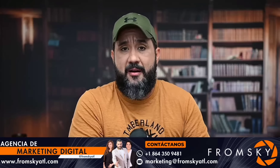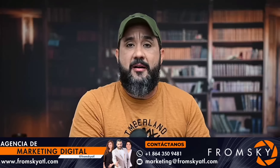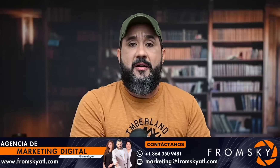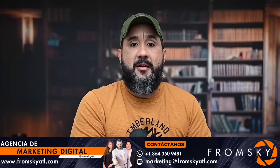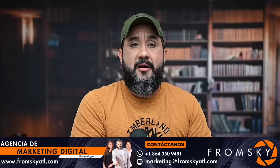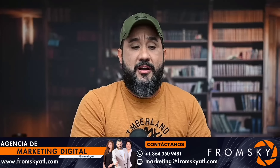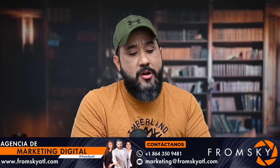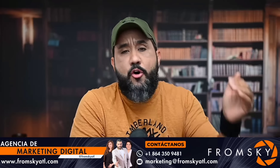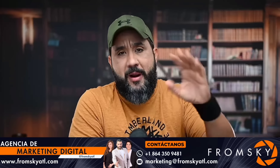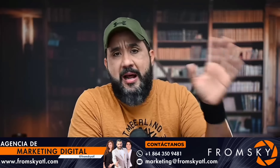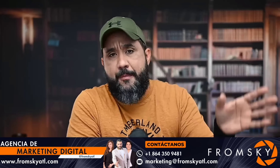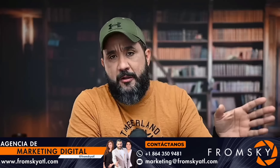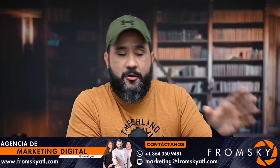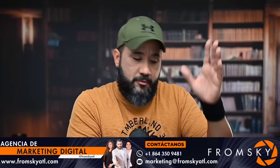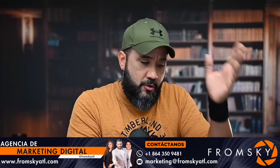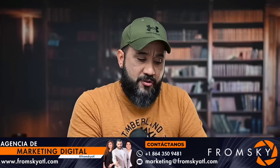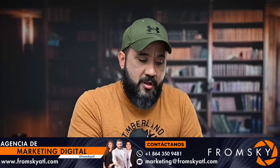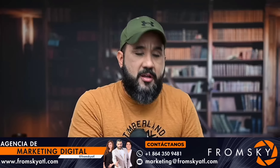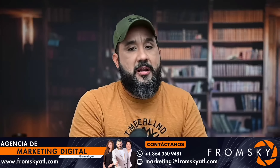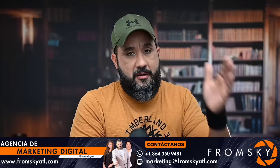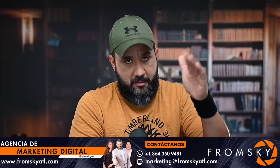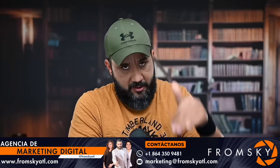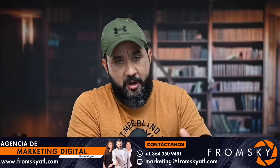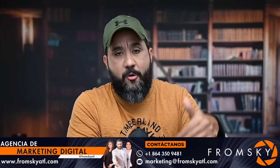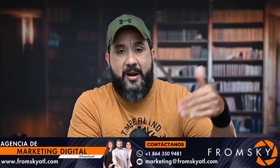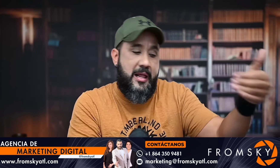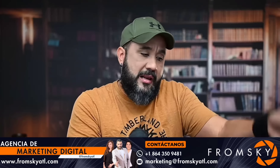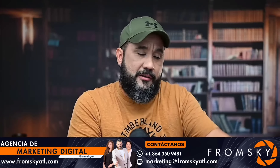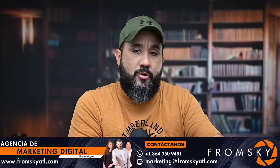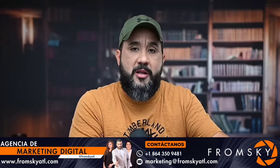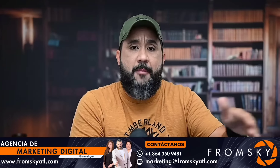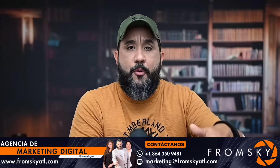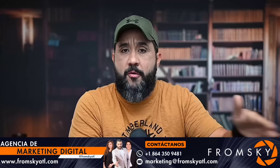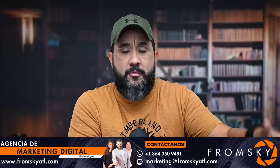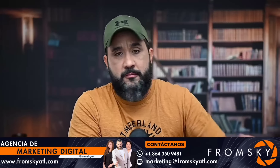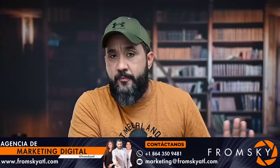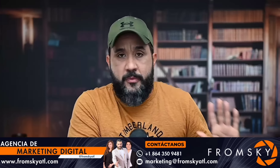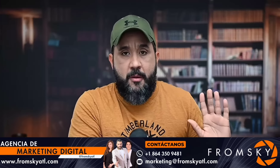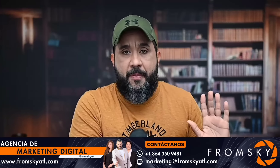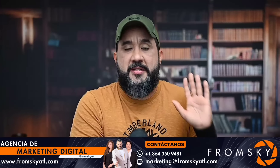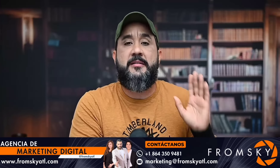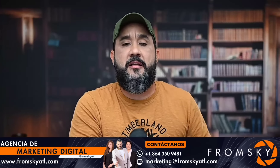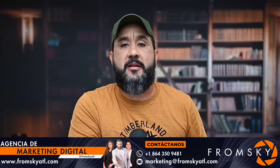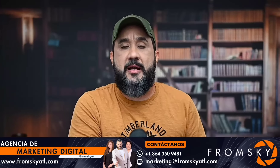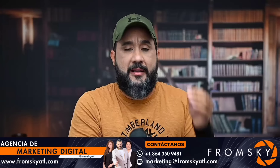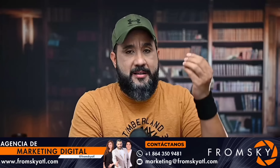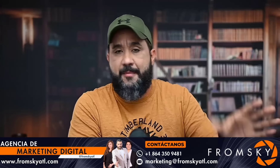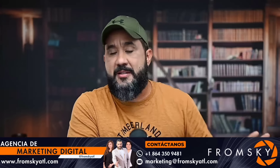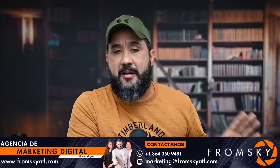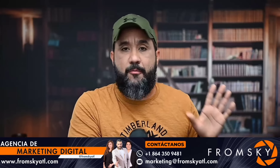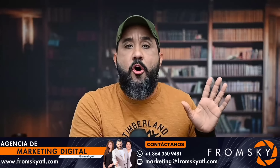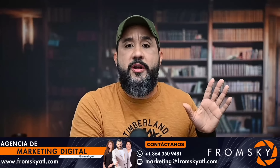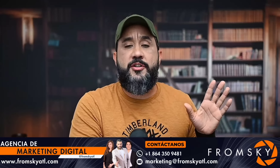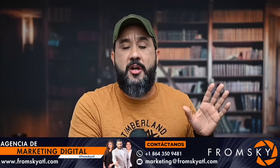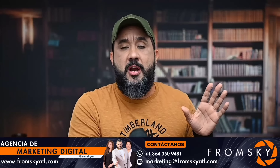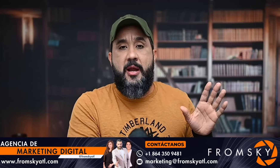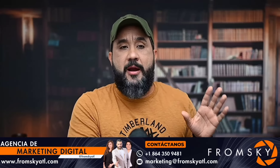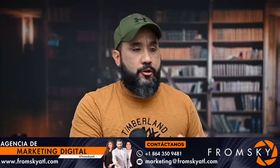izquierda naciones gobernadas Perdón no naciones de izquierda naciones gobernadas en la actualidad por presidentes de izquierda llámese